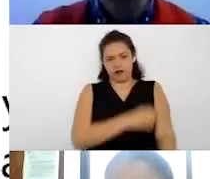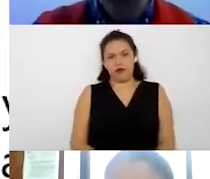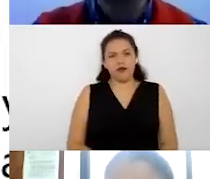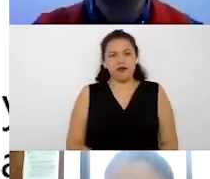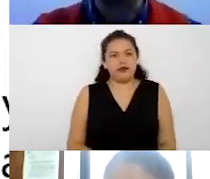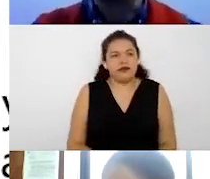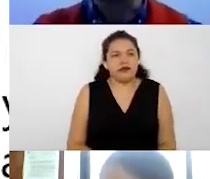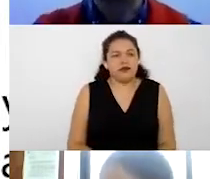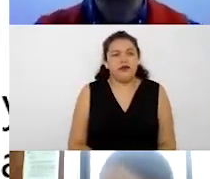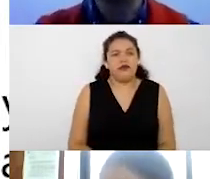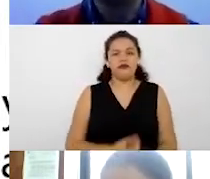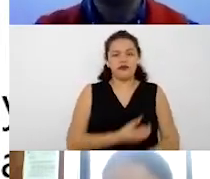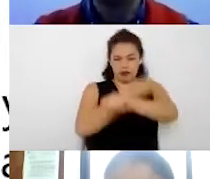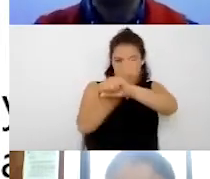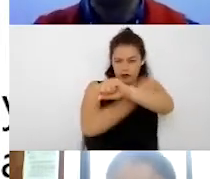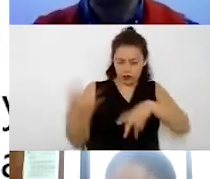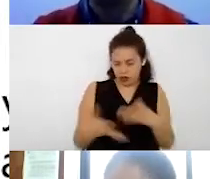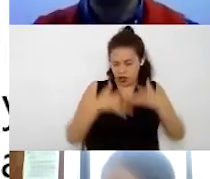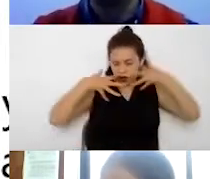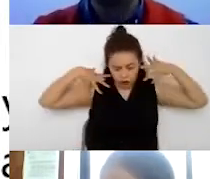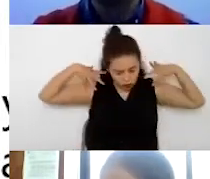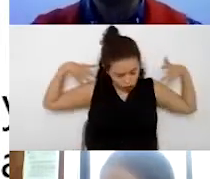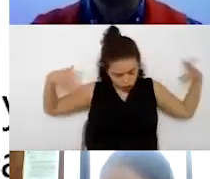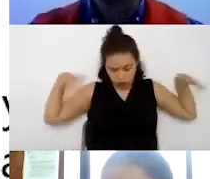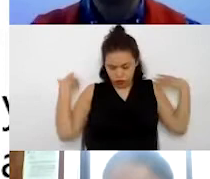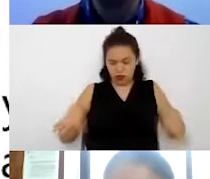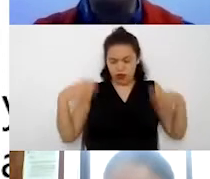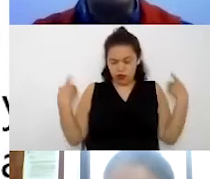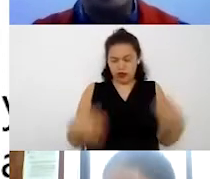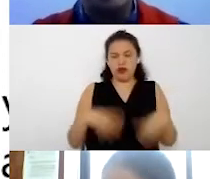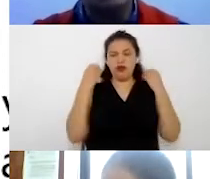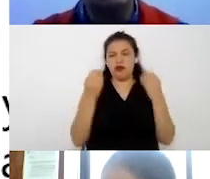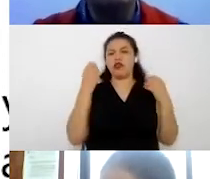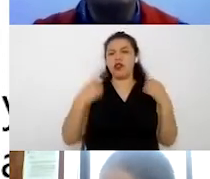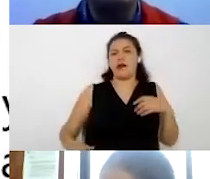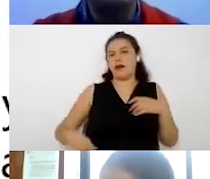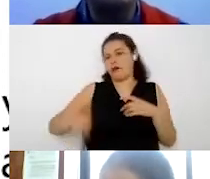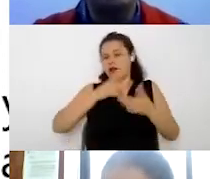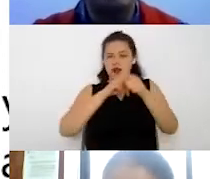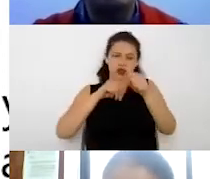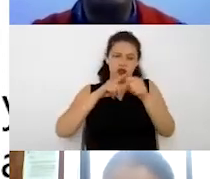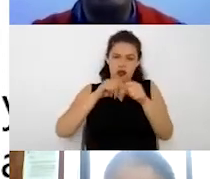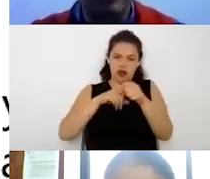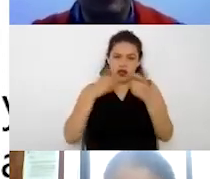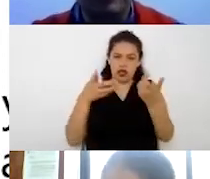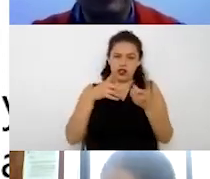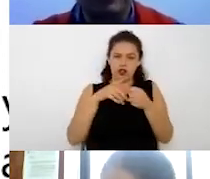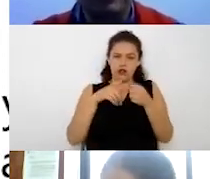va a ser abundante, ¿de acuerdo? La sangre va a ser abundante. Pero el color de esta va a ser de un rojo